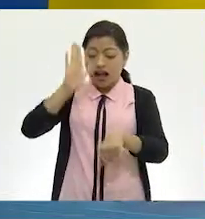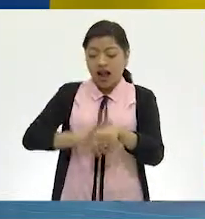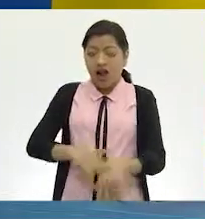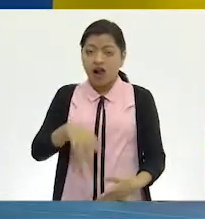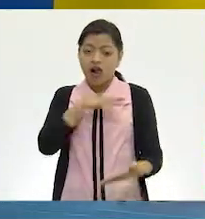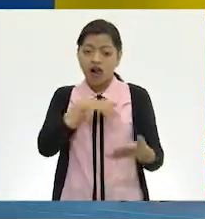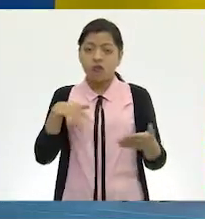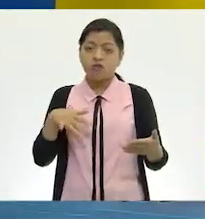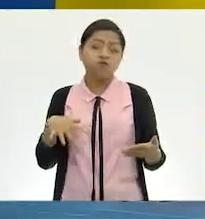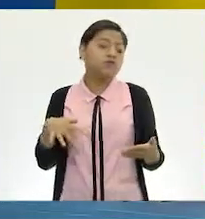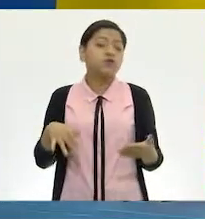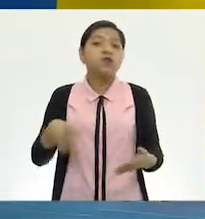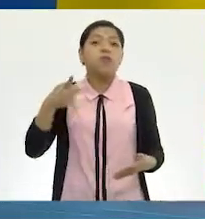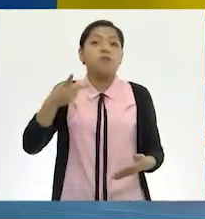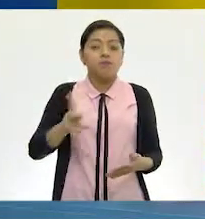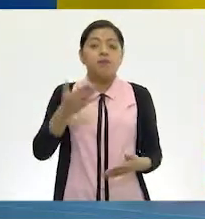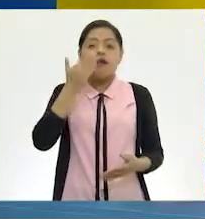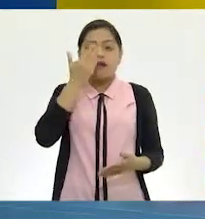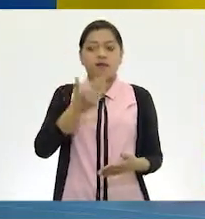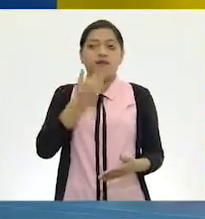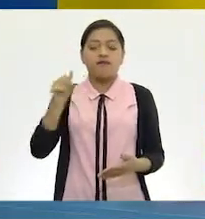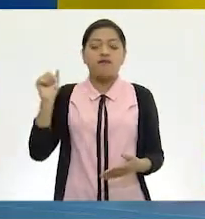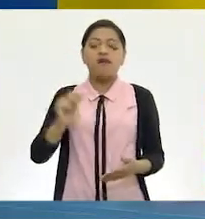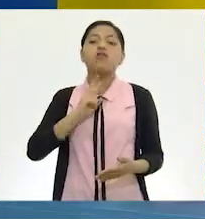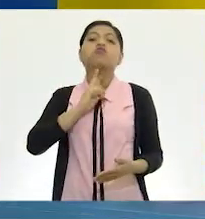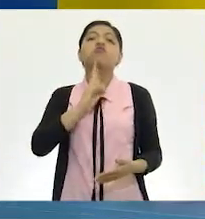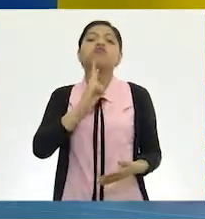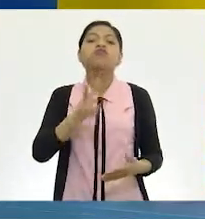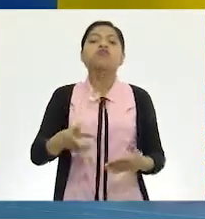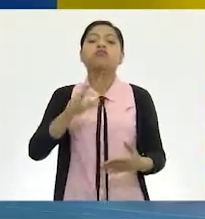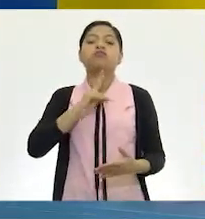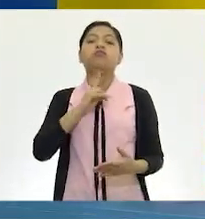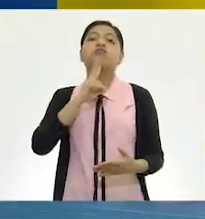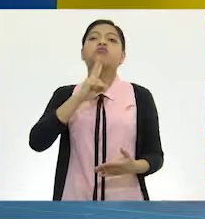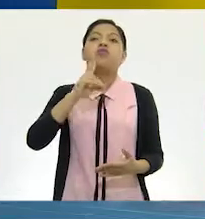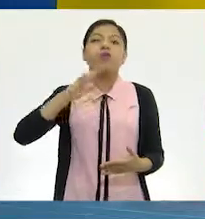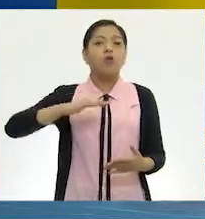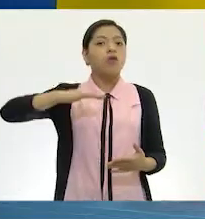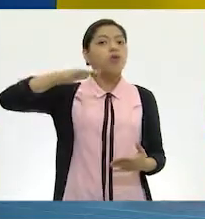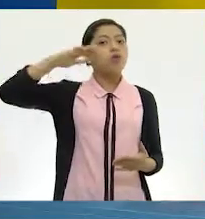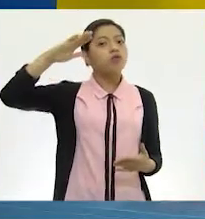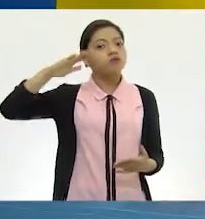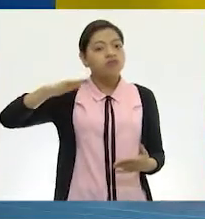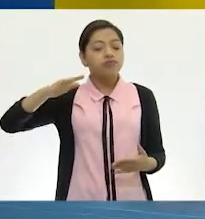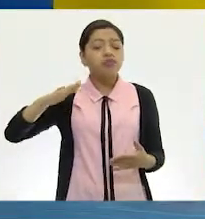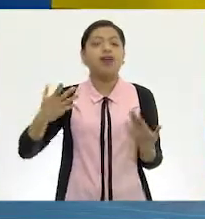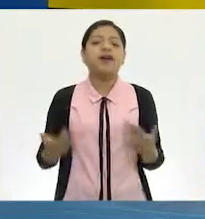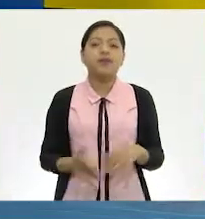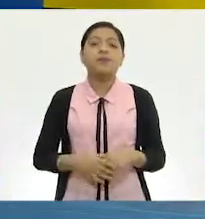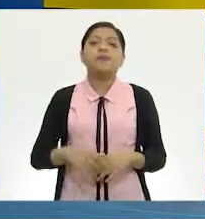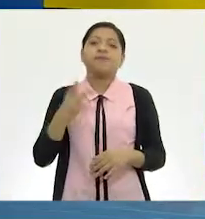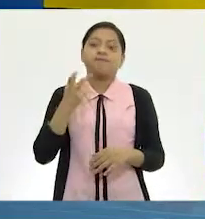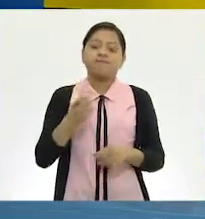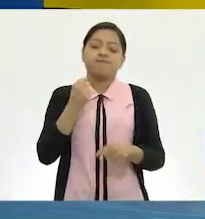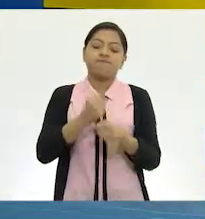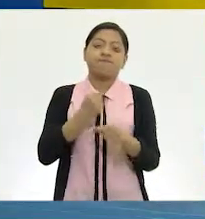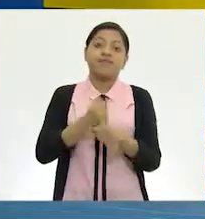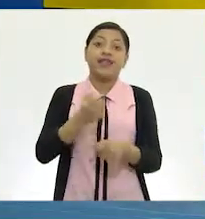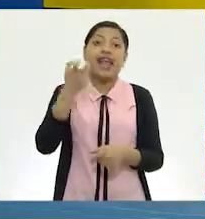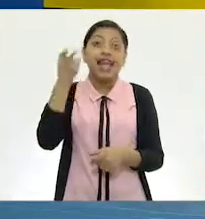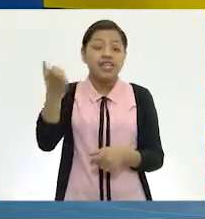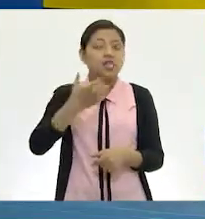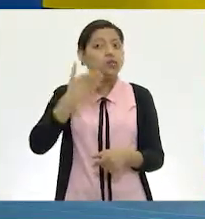sí tener habilidades vocales muy, muy entrenadas y muy limpias. Y por eso es muy conveniente en las